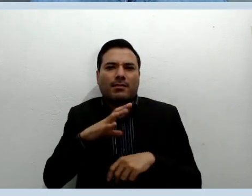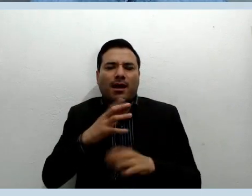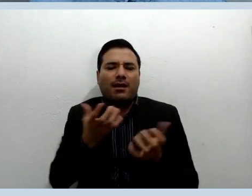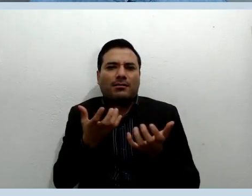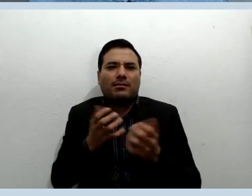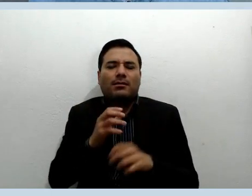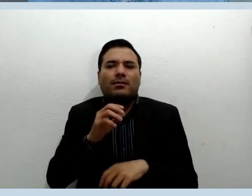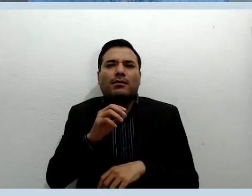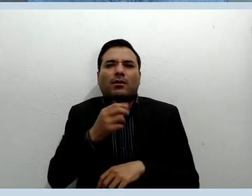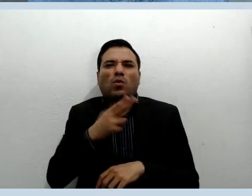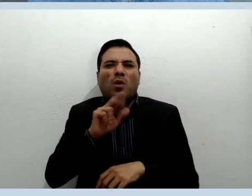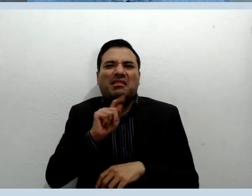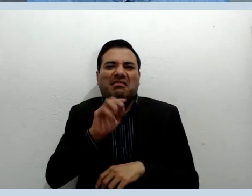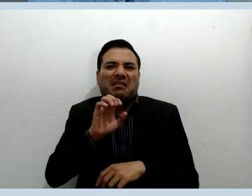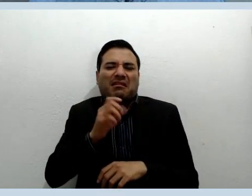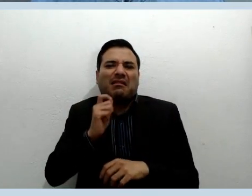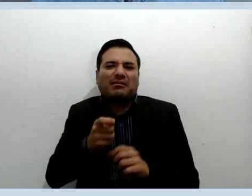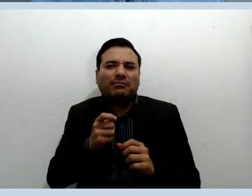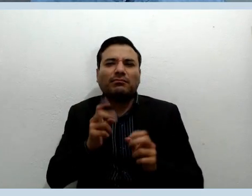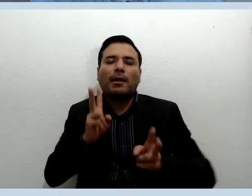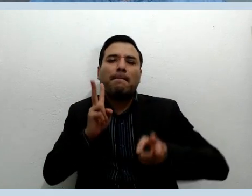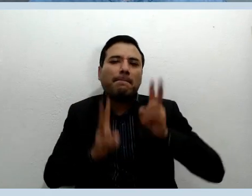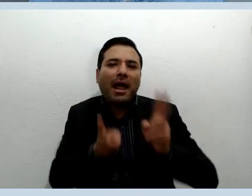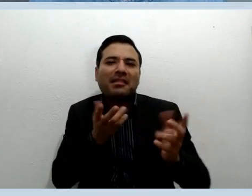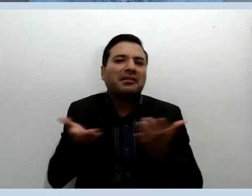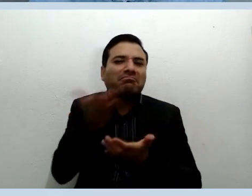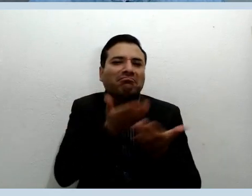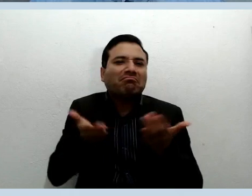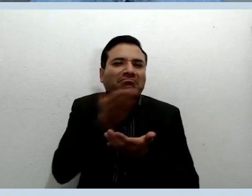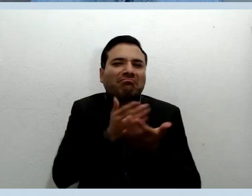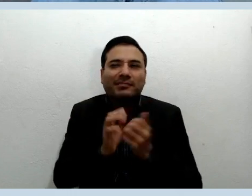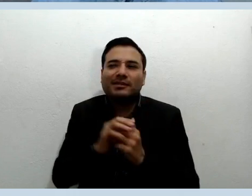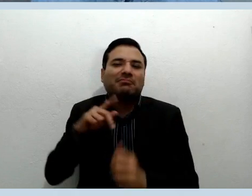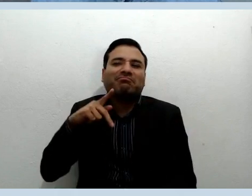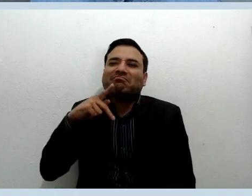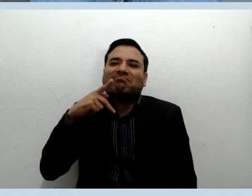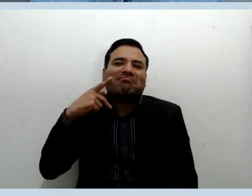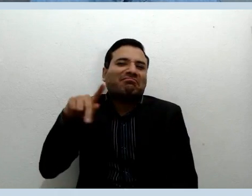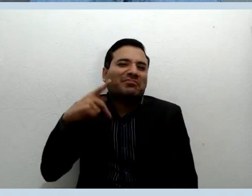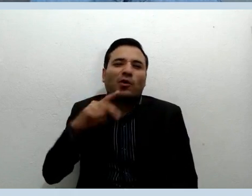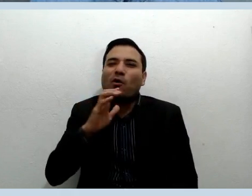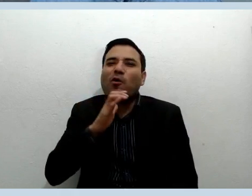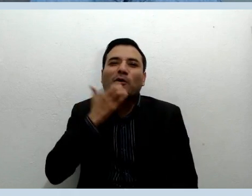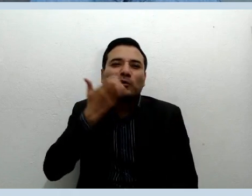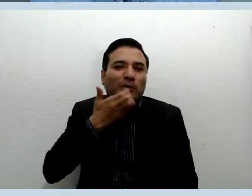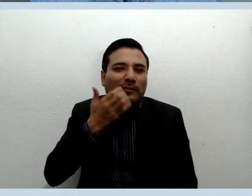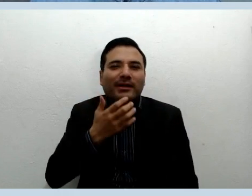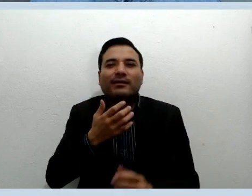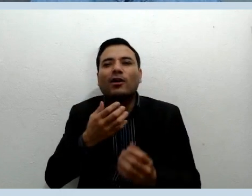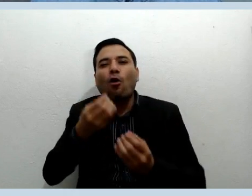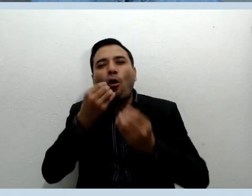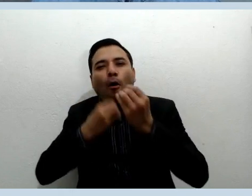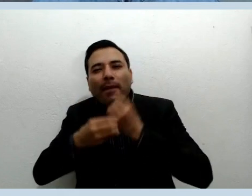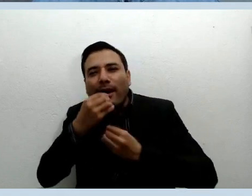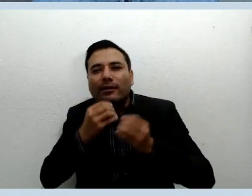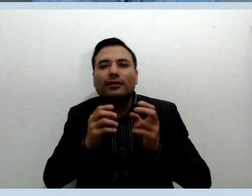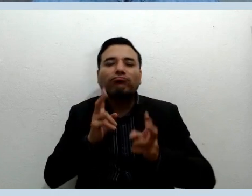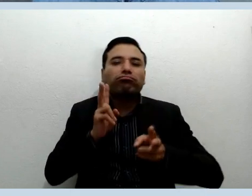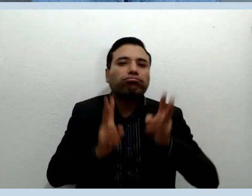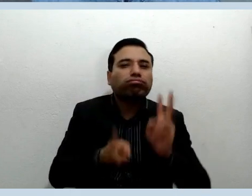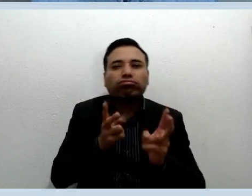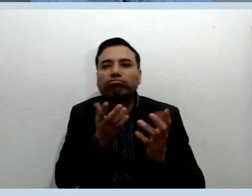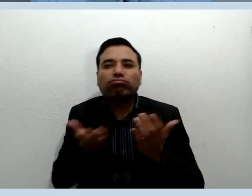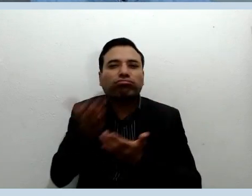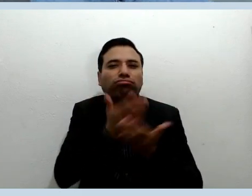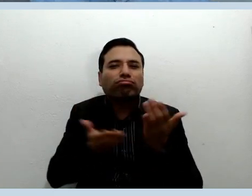eso o sea siento que es es también la esencia de apuntes hacer guateques y y hacer algo gozoso e